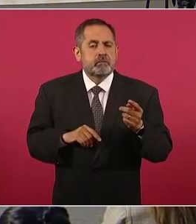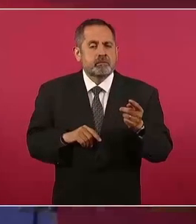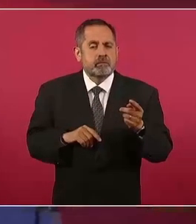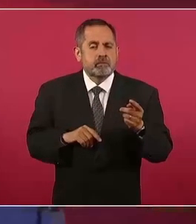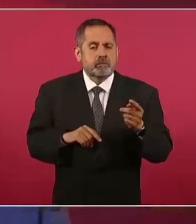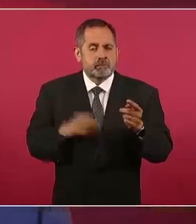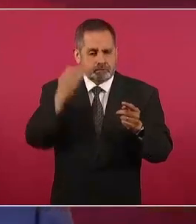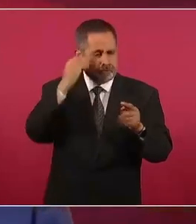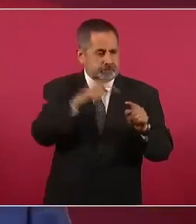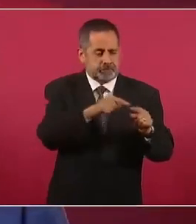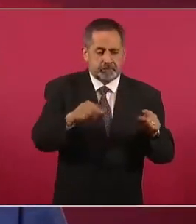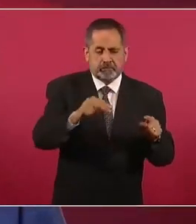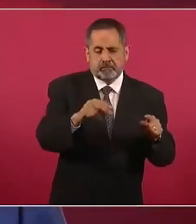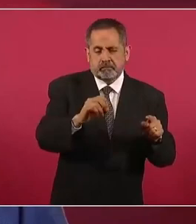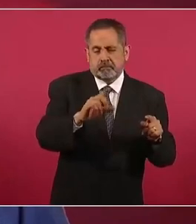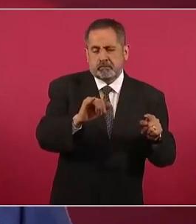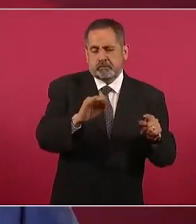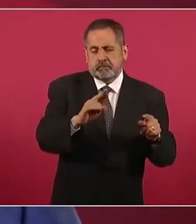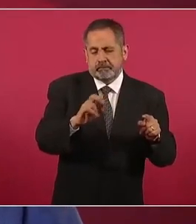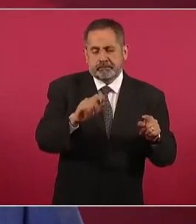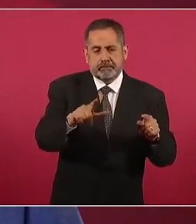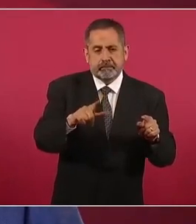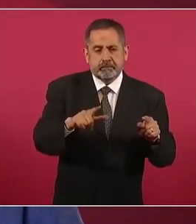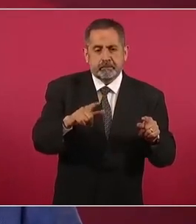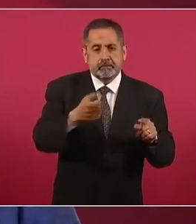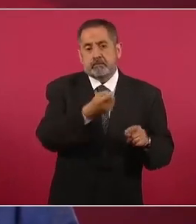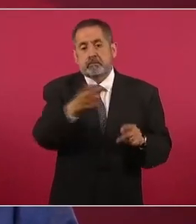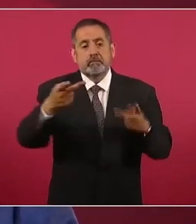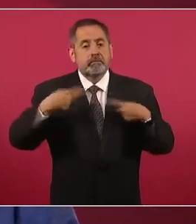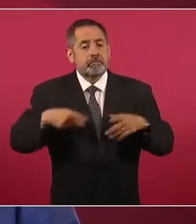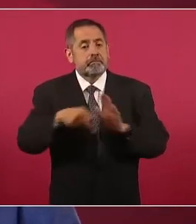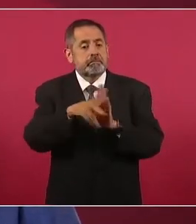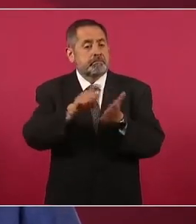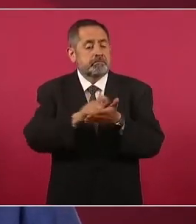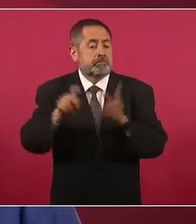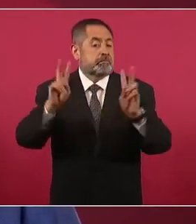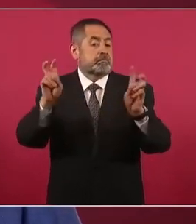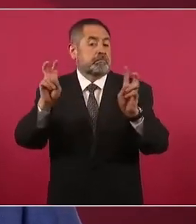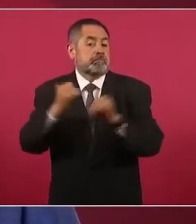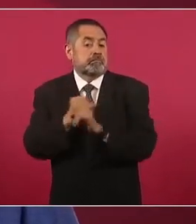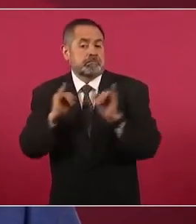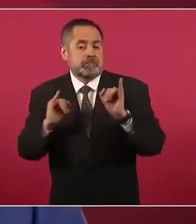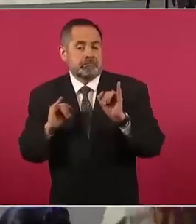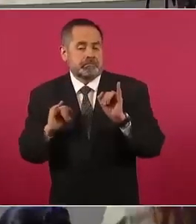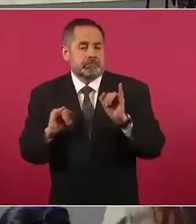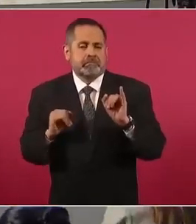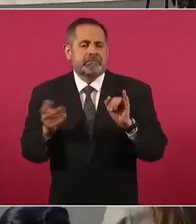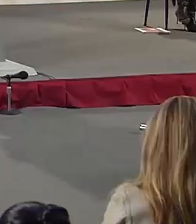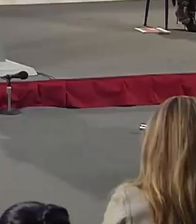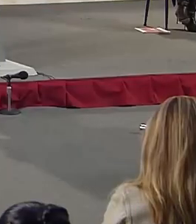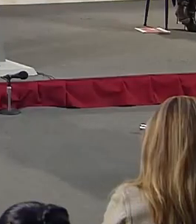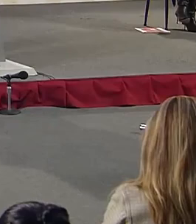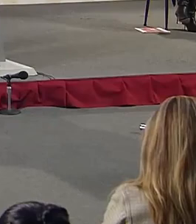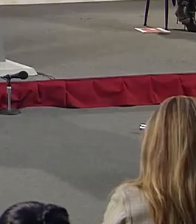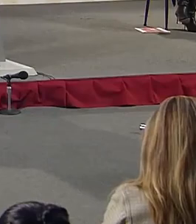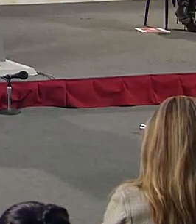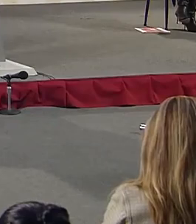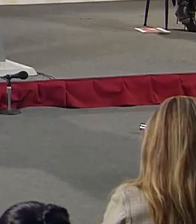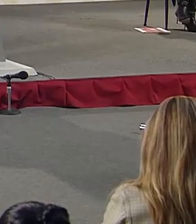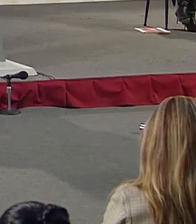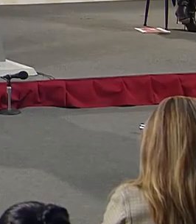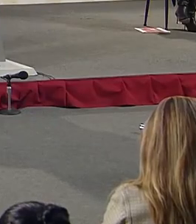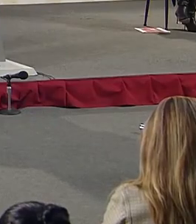del periodo neoliberal periodistas supuestamente independientes. Entonces, lo que hacían es que